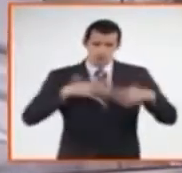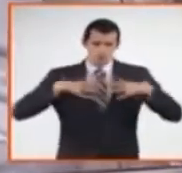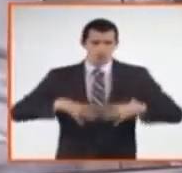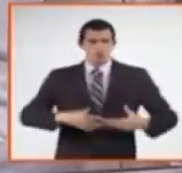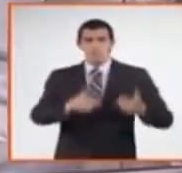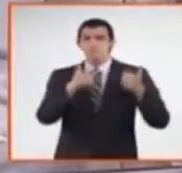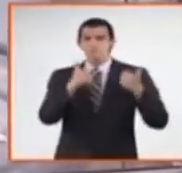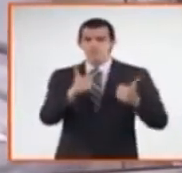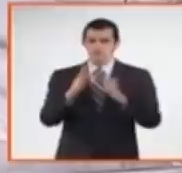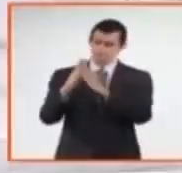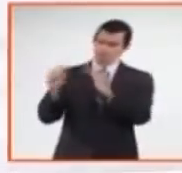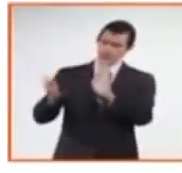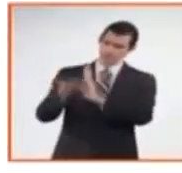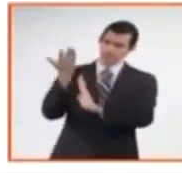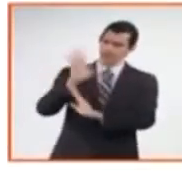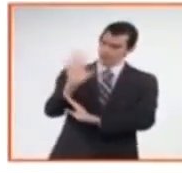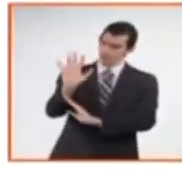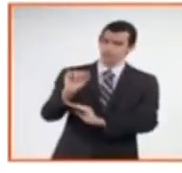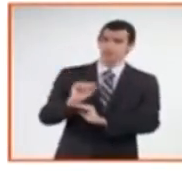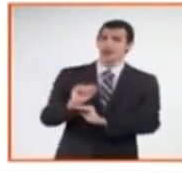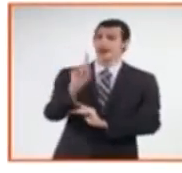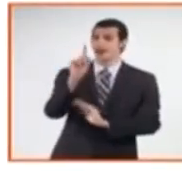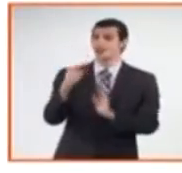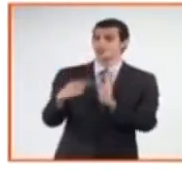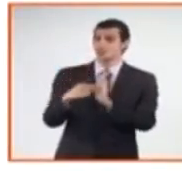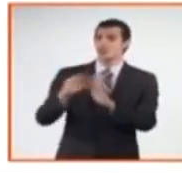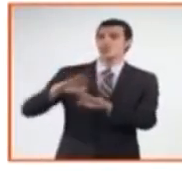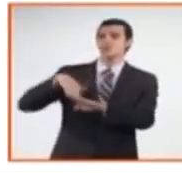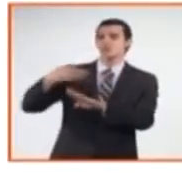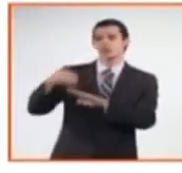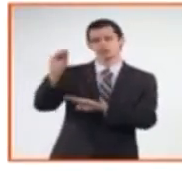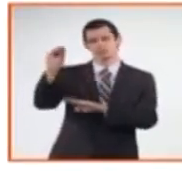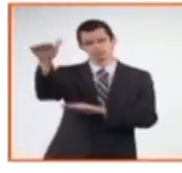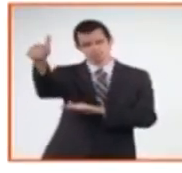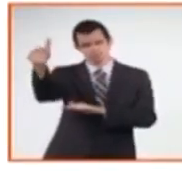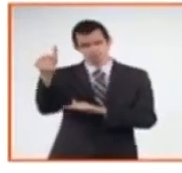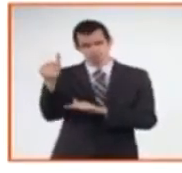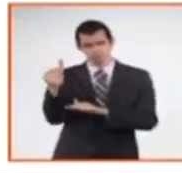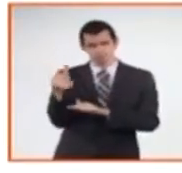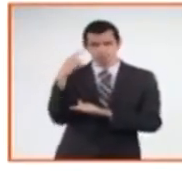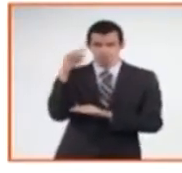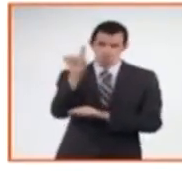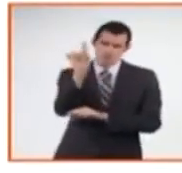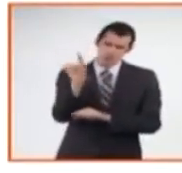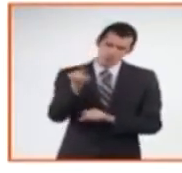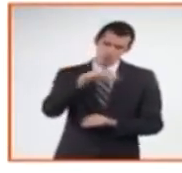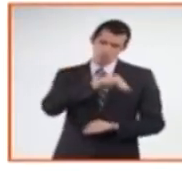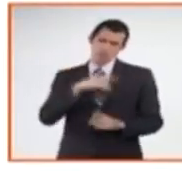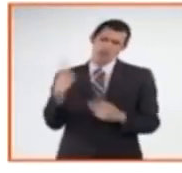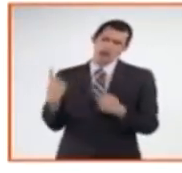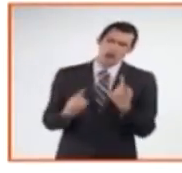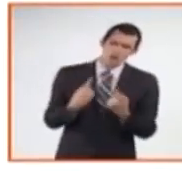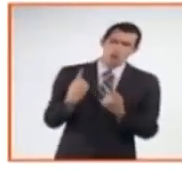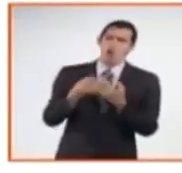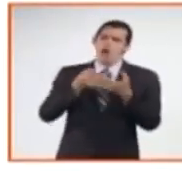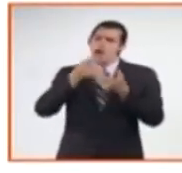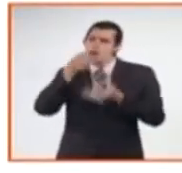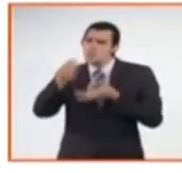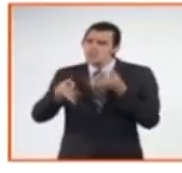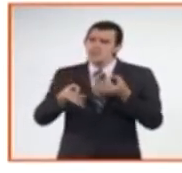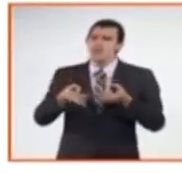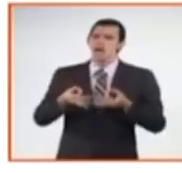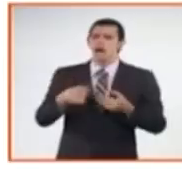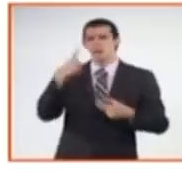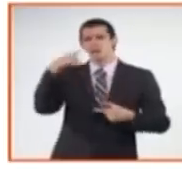salud bueno no sea que no hayan quedado con secuelas porque siempre es preferible que la persona se estabilice antes eso nos